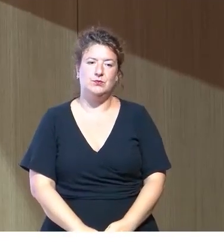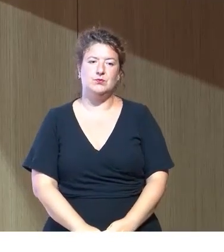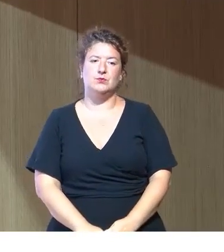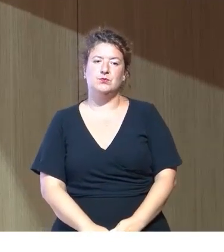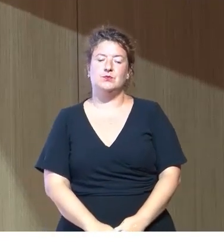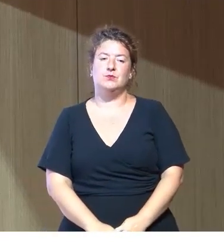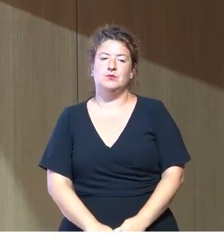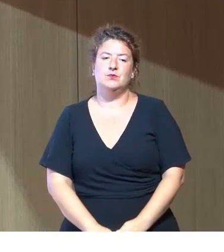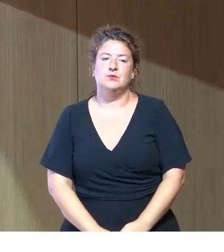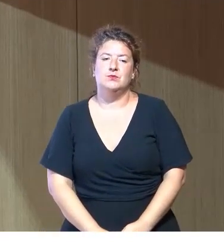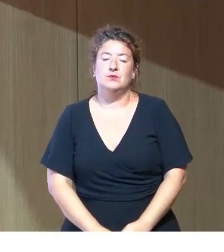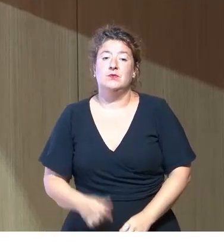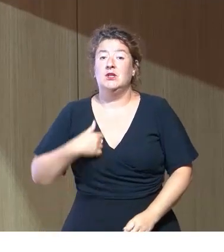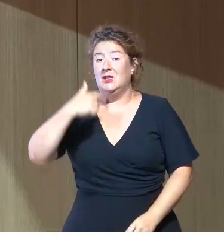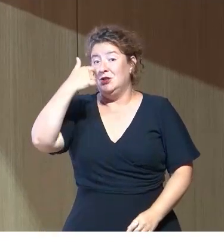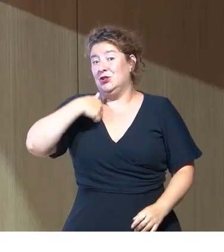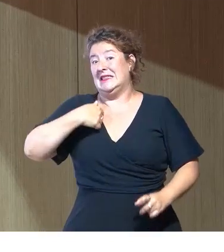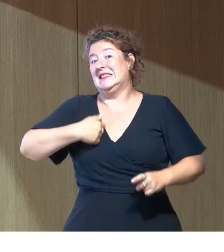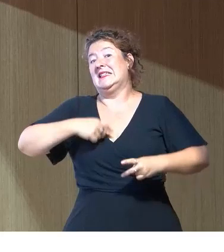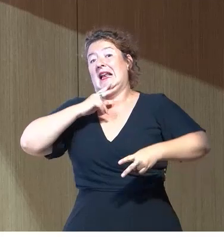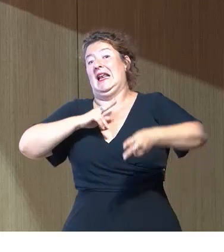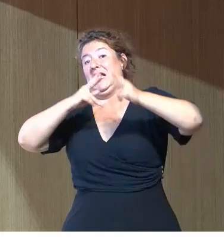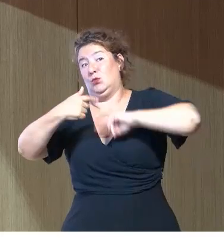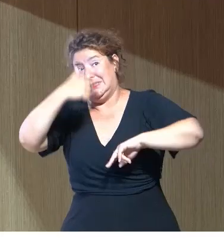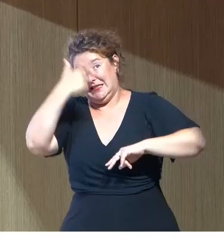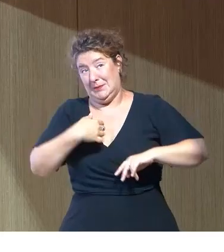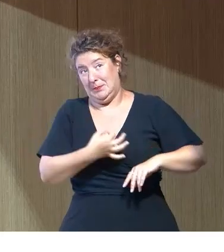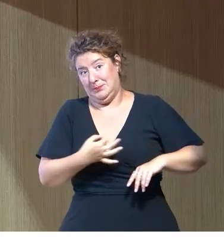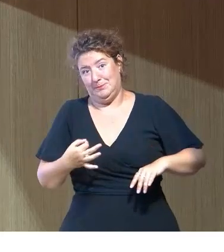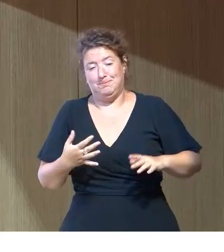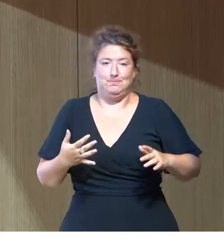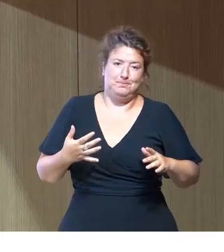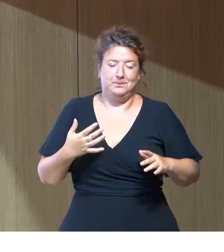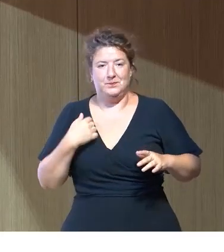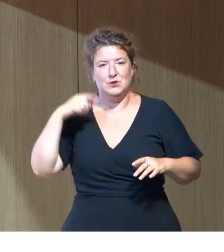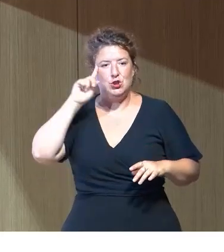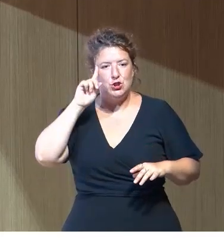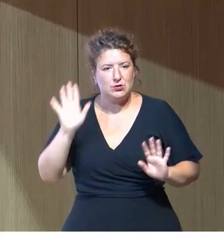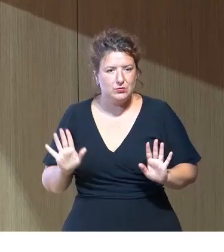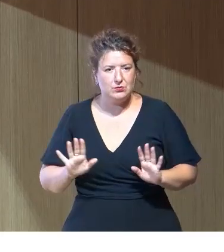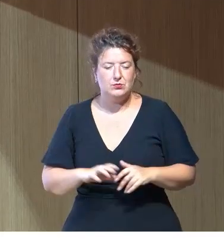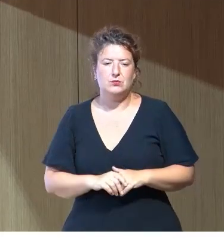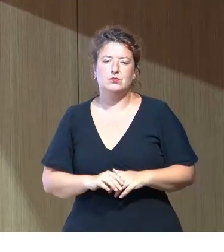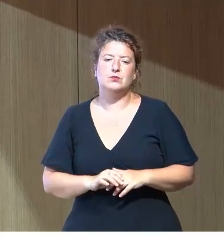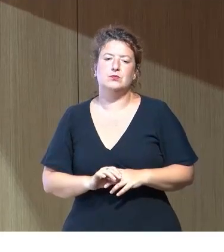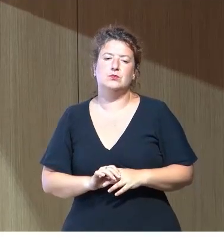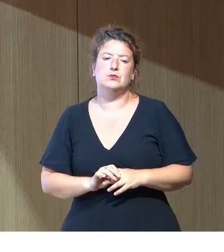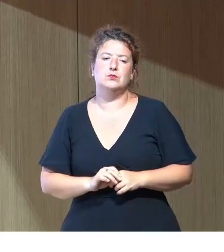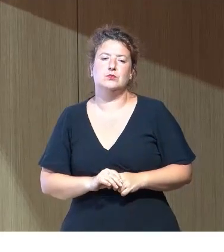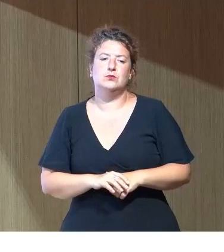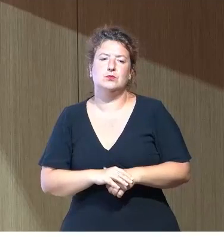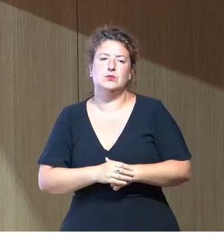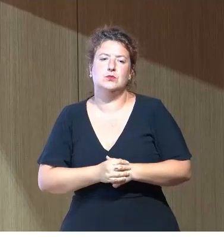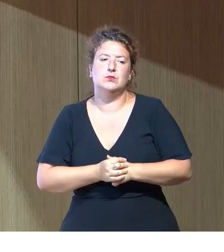no sé si soy la persona más adecuada para para contestar evidentemente Creo que por